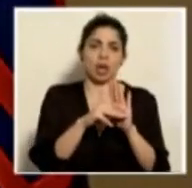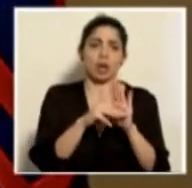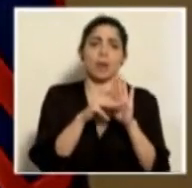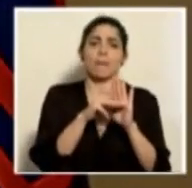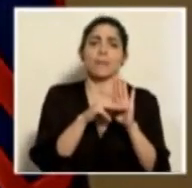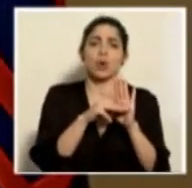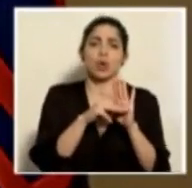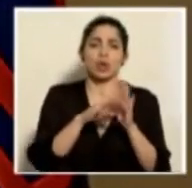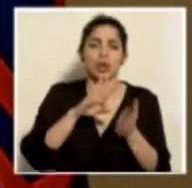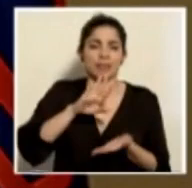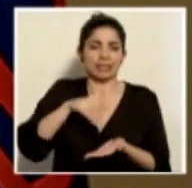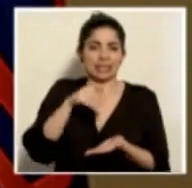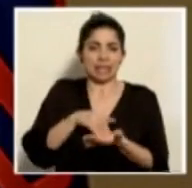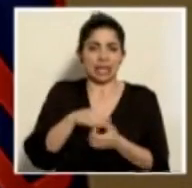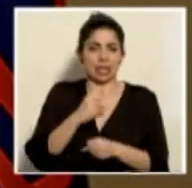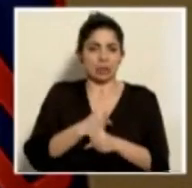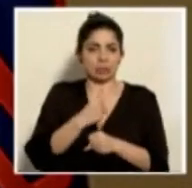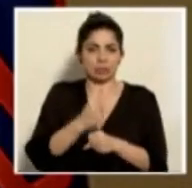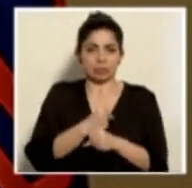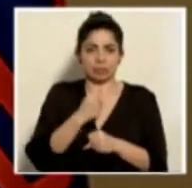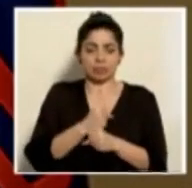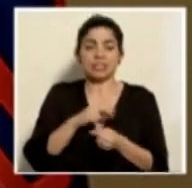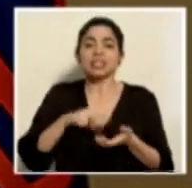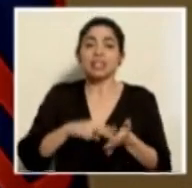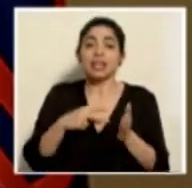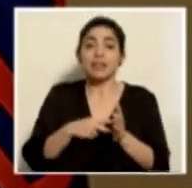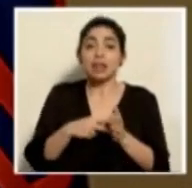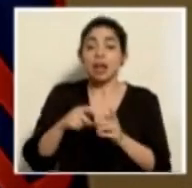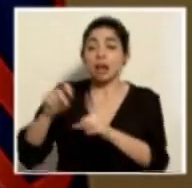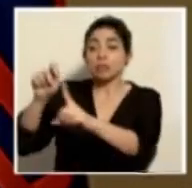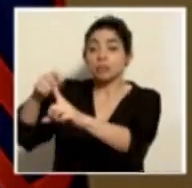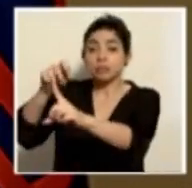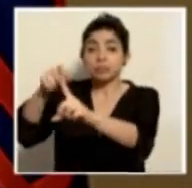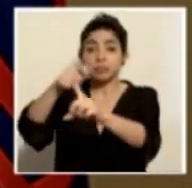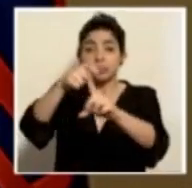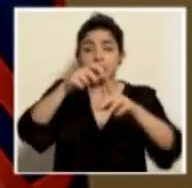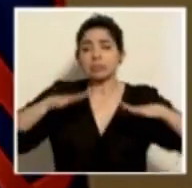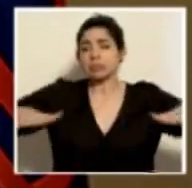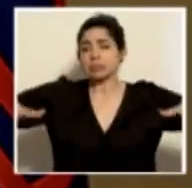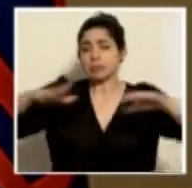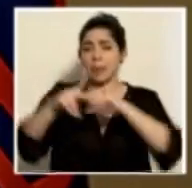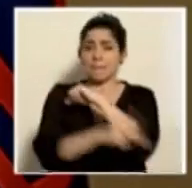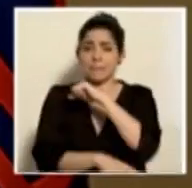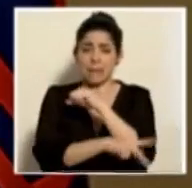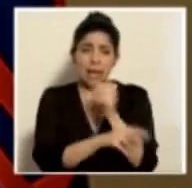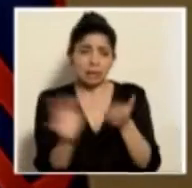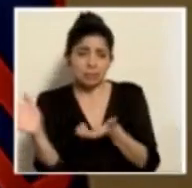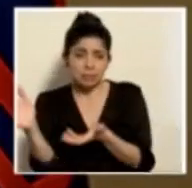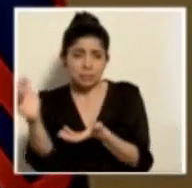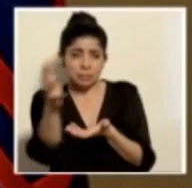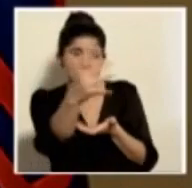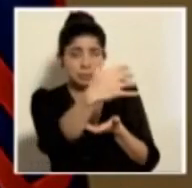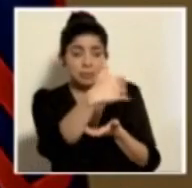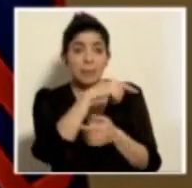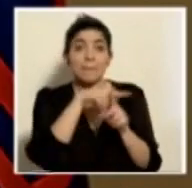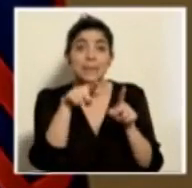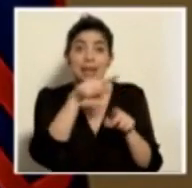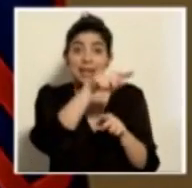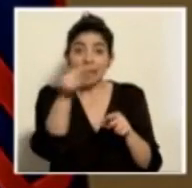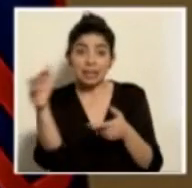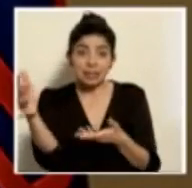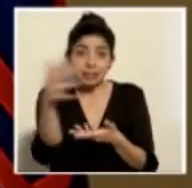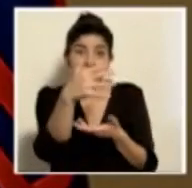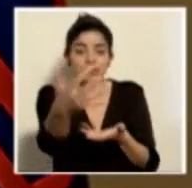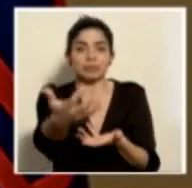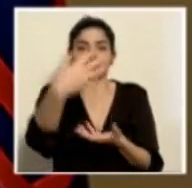altamente centralizado, en el sentido de que las muestras se toman alrededor de todo el país, pero hay que llevarlas físicamente al